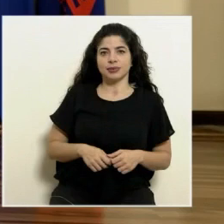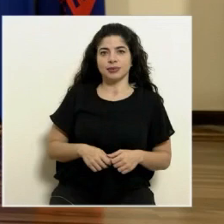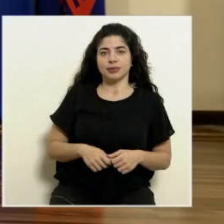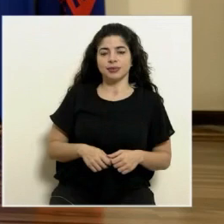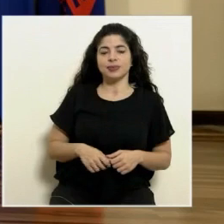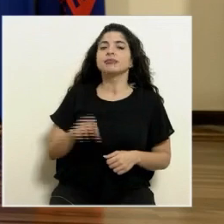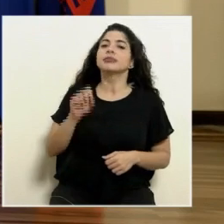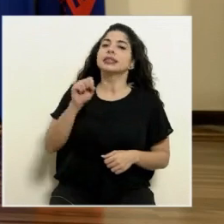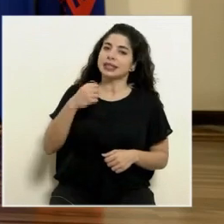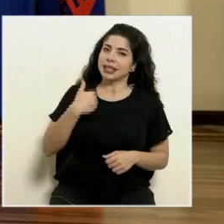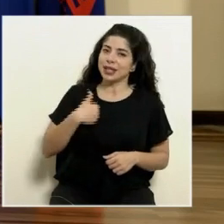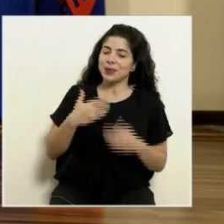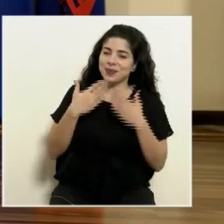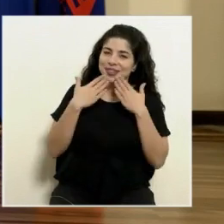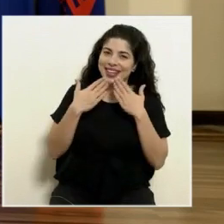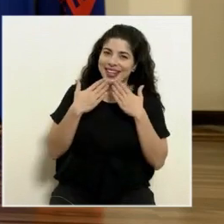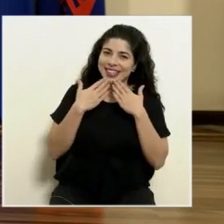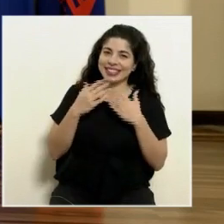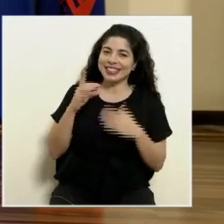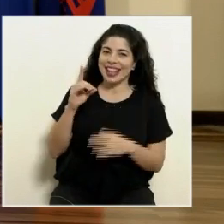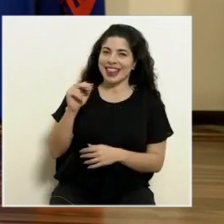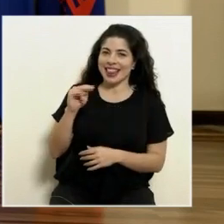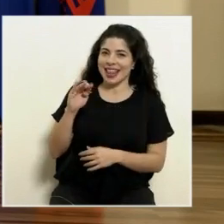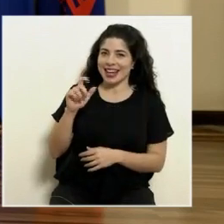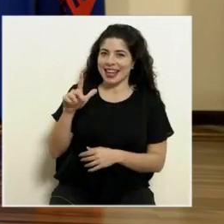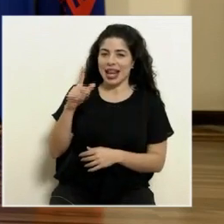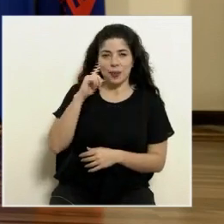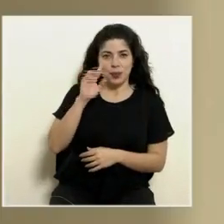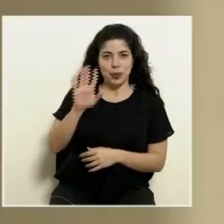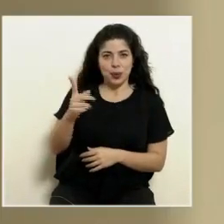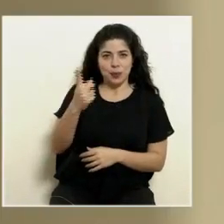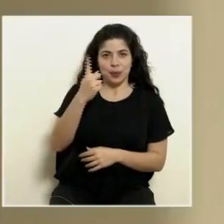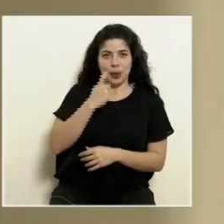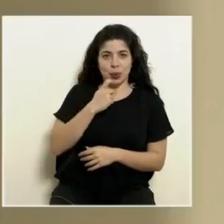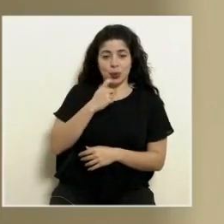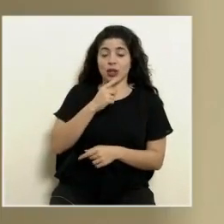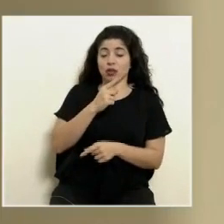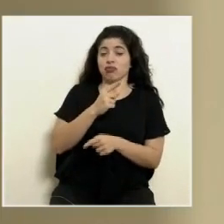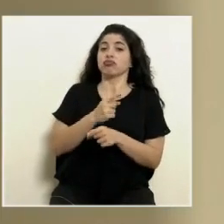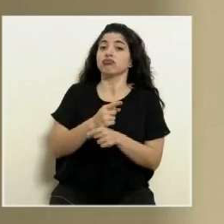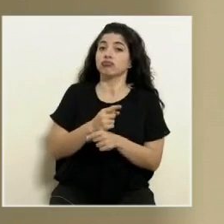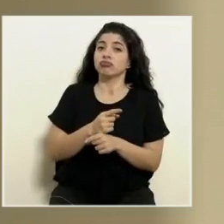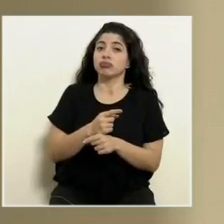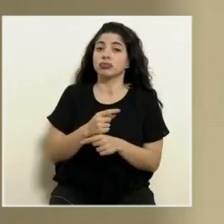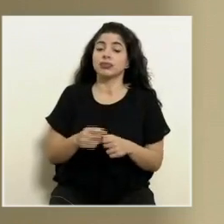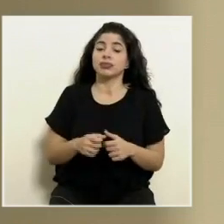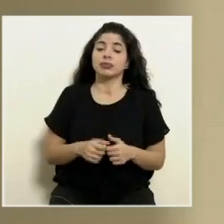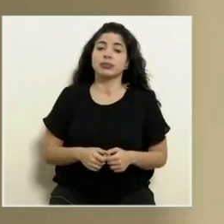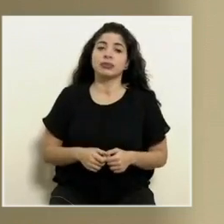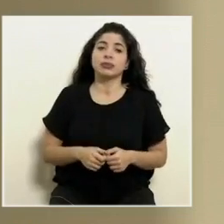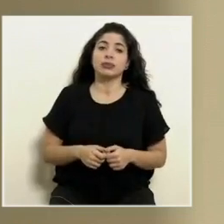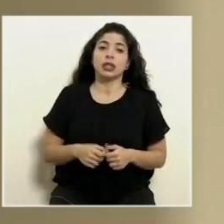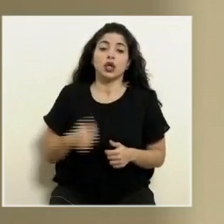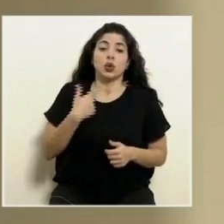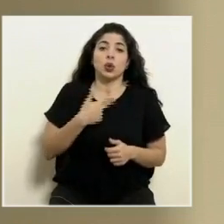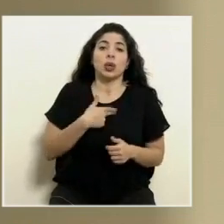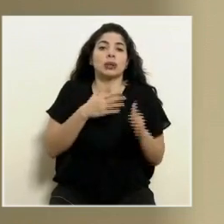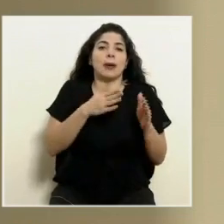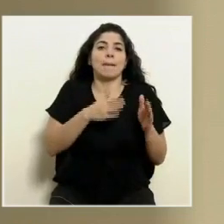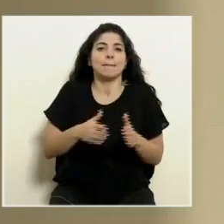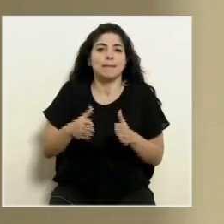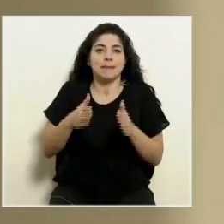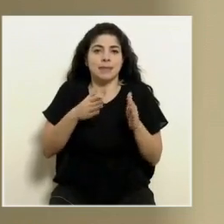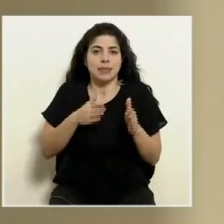Gracias. Sí, señor. Gracias, don Daniel, por su pregunta. En efecto, es lo que tenemos planificado